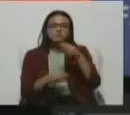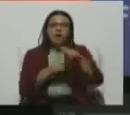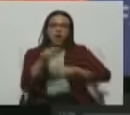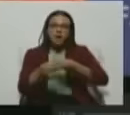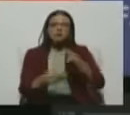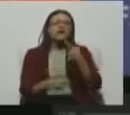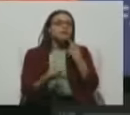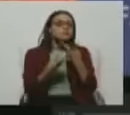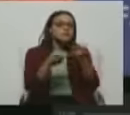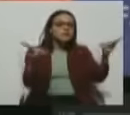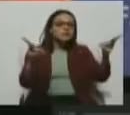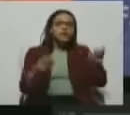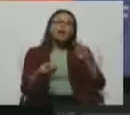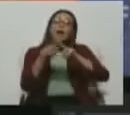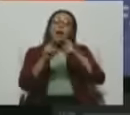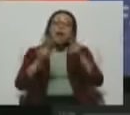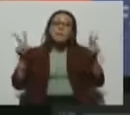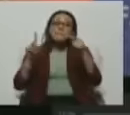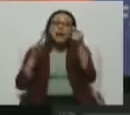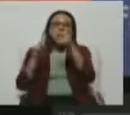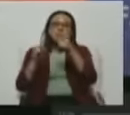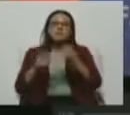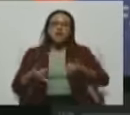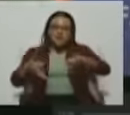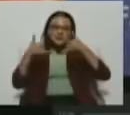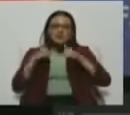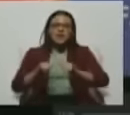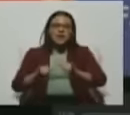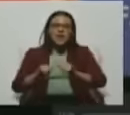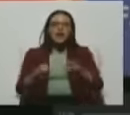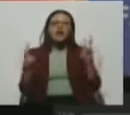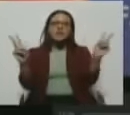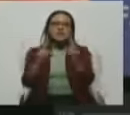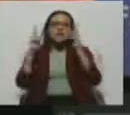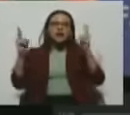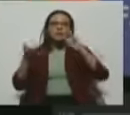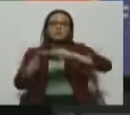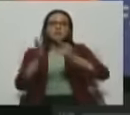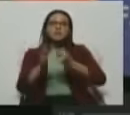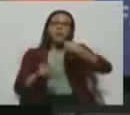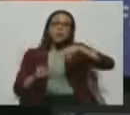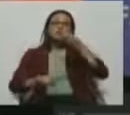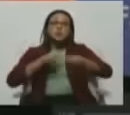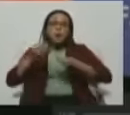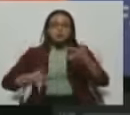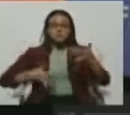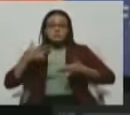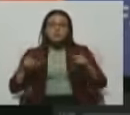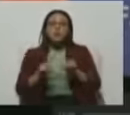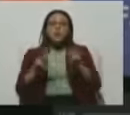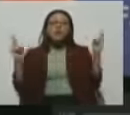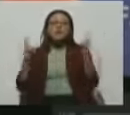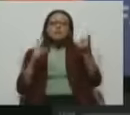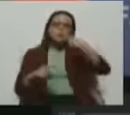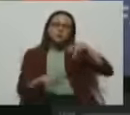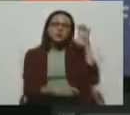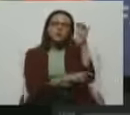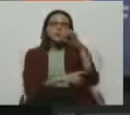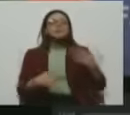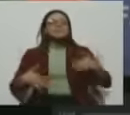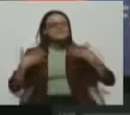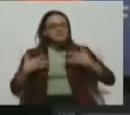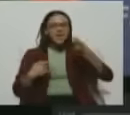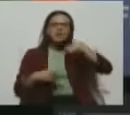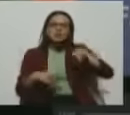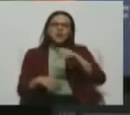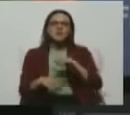la paz es la hija de la victoria, así que esto va a ser un evento victorioso para toda la patria. Felicidades, pues, y mucho éxito